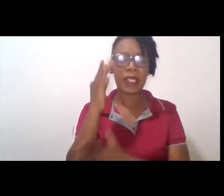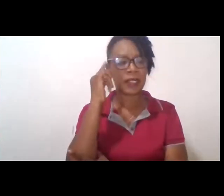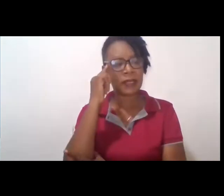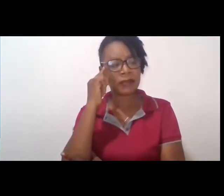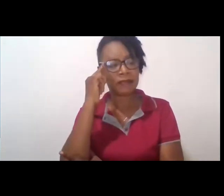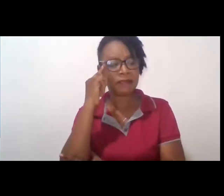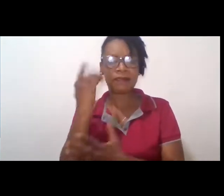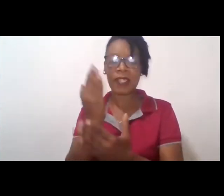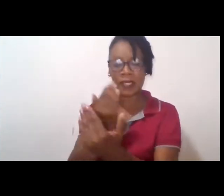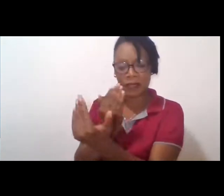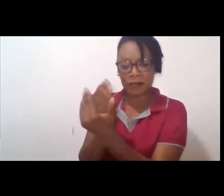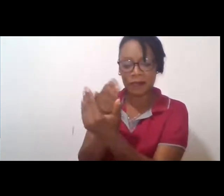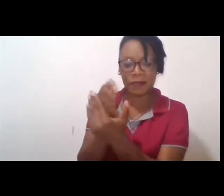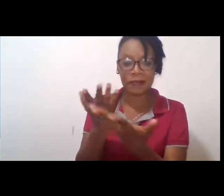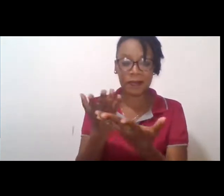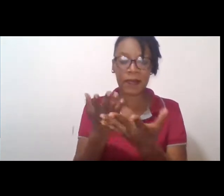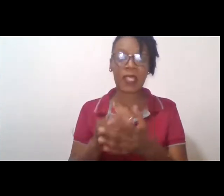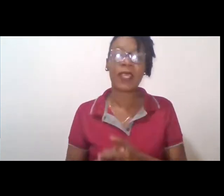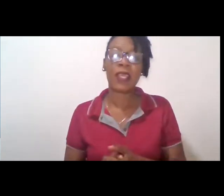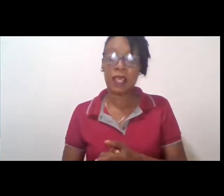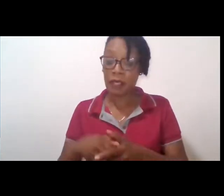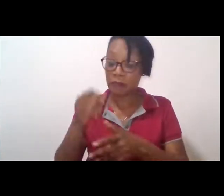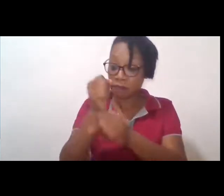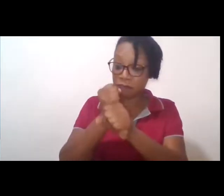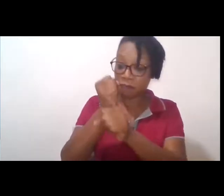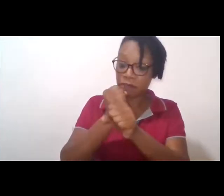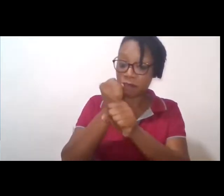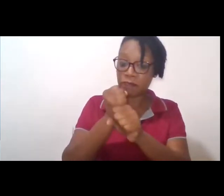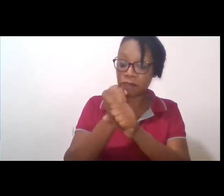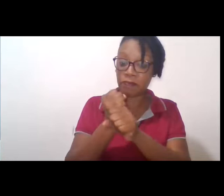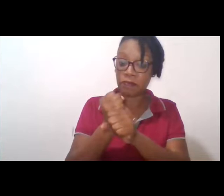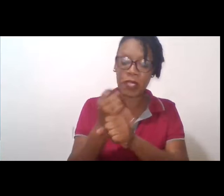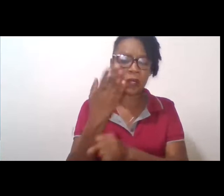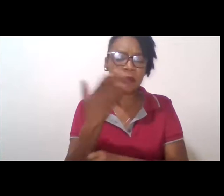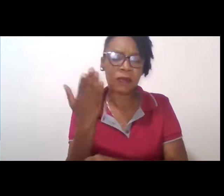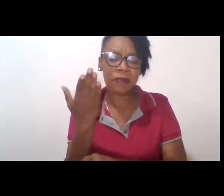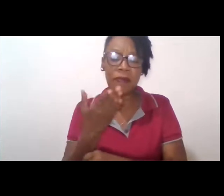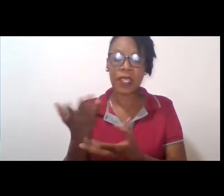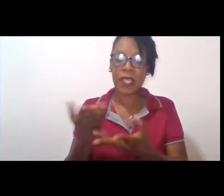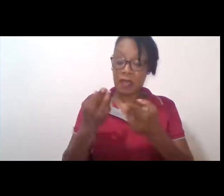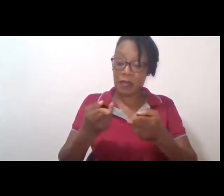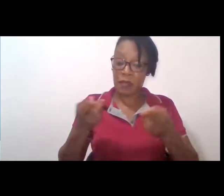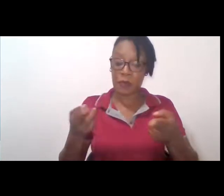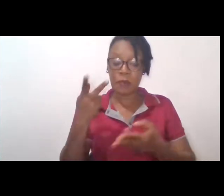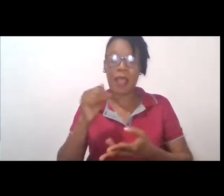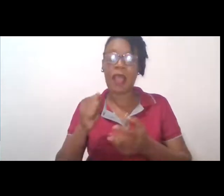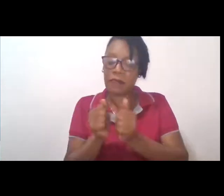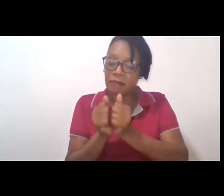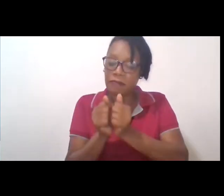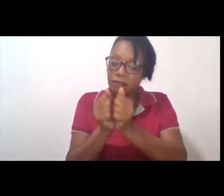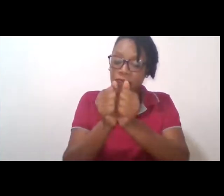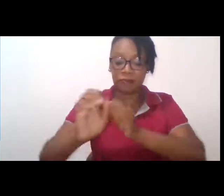y aproximaciones académicas y pedagógicas sobre el recurso para acompañar las